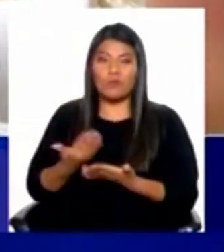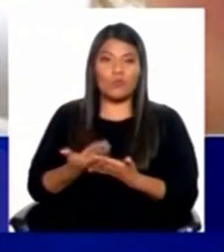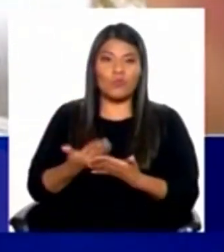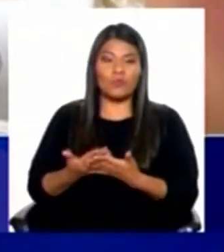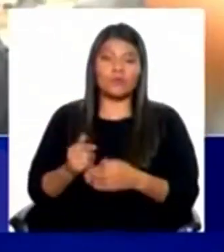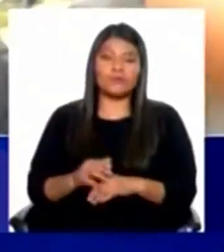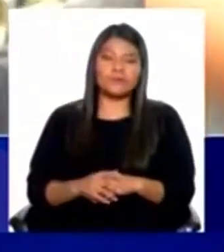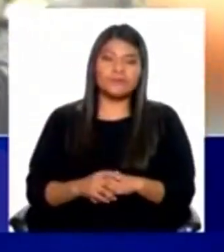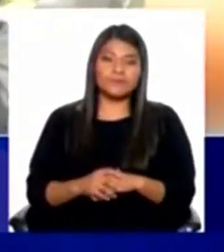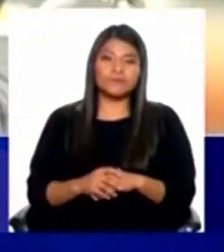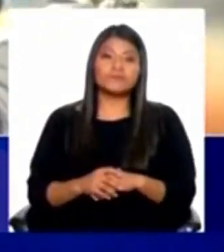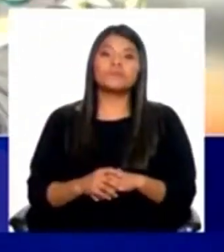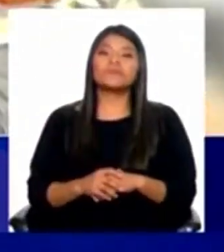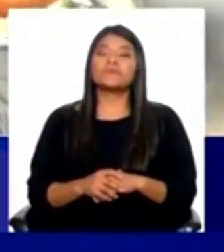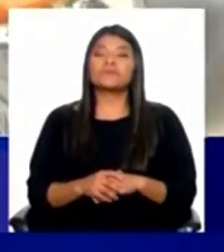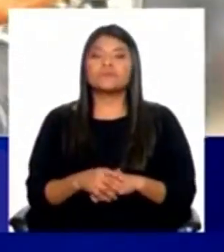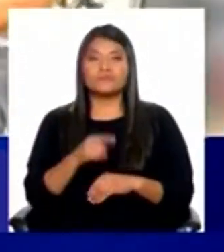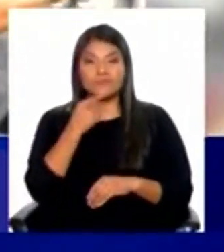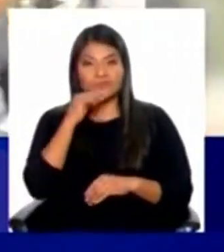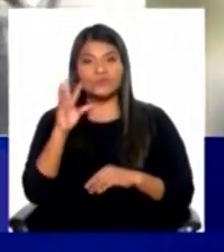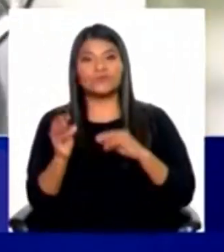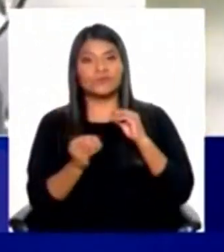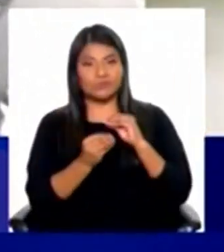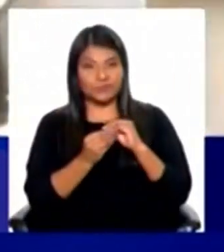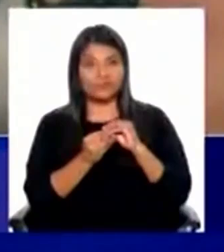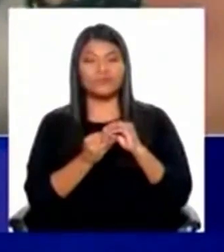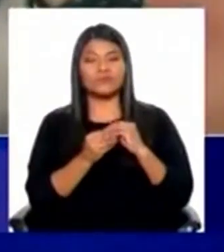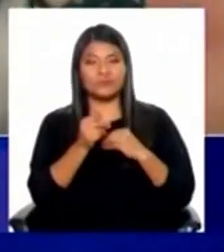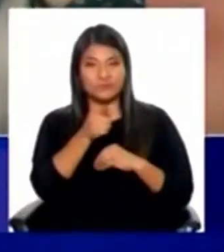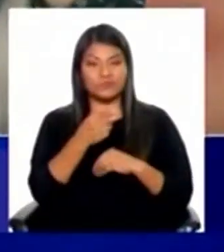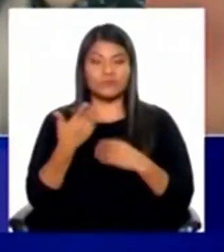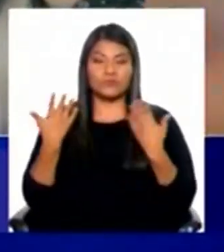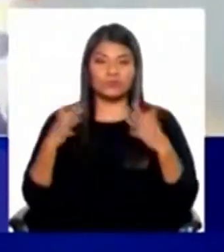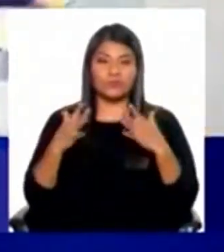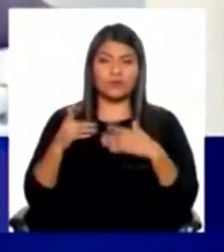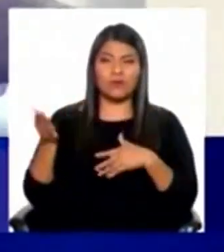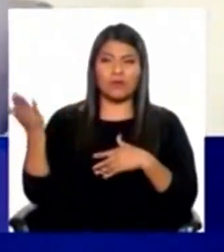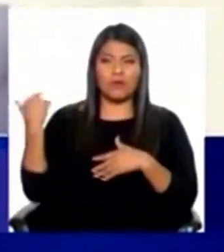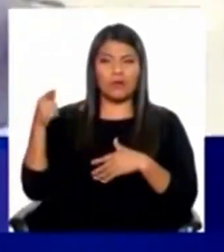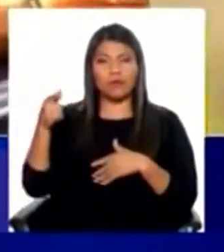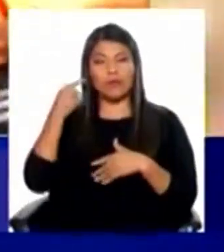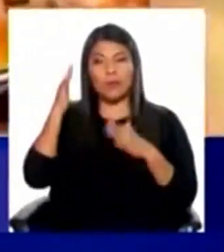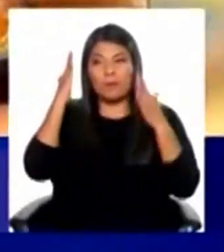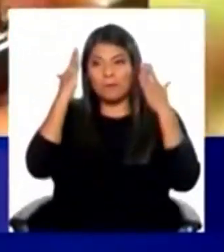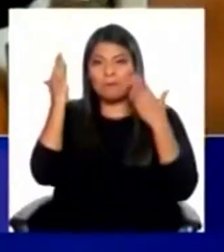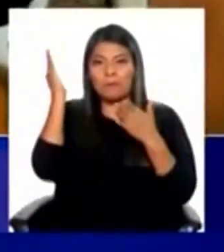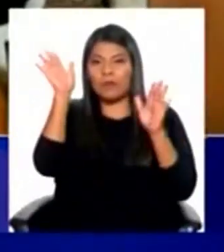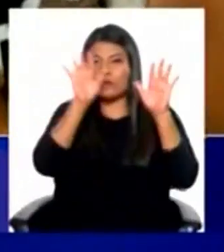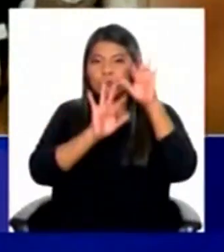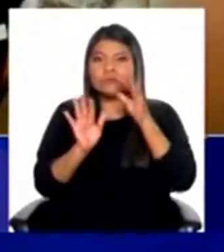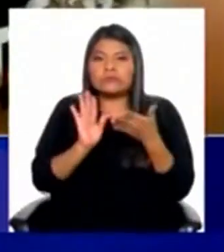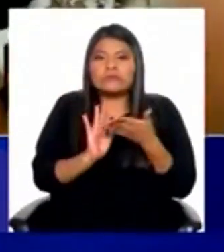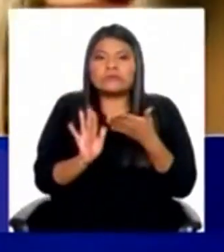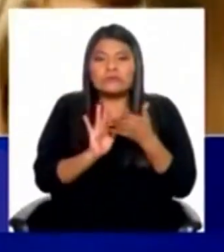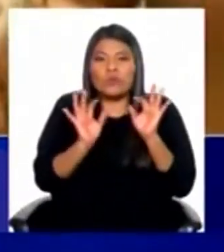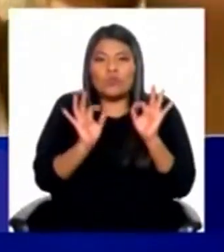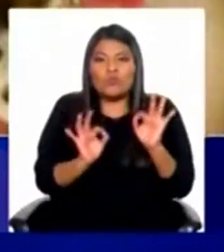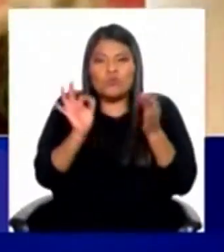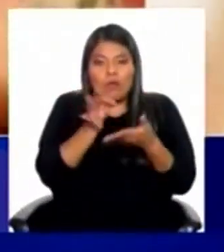te mencionaba esto porque, claro, llama la atención justamente que se le haya pasado esta situación